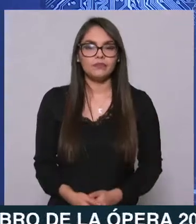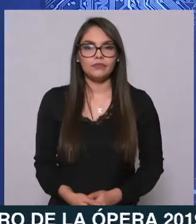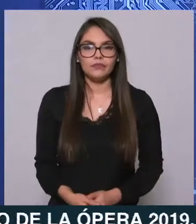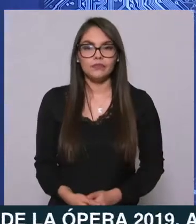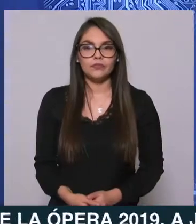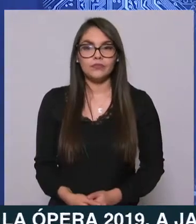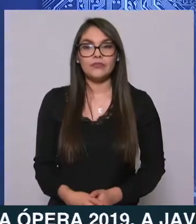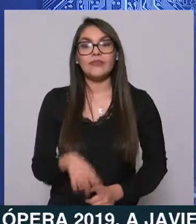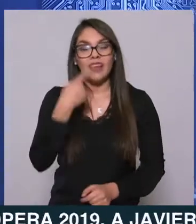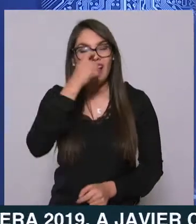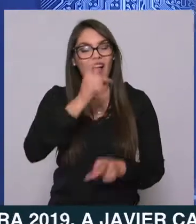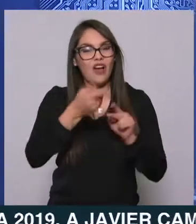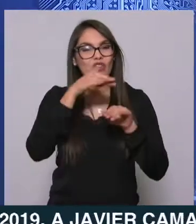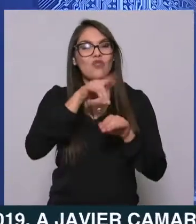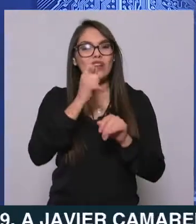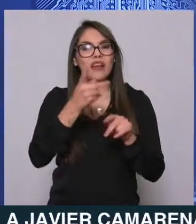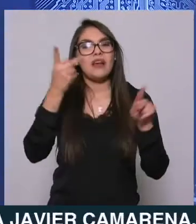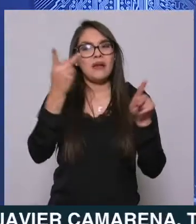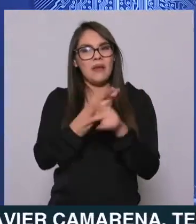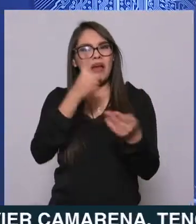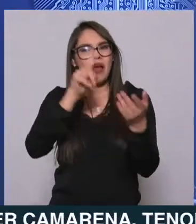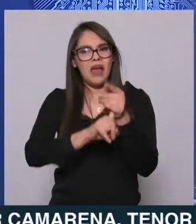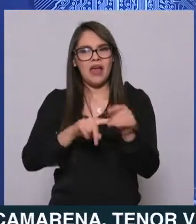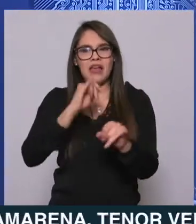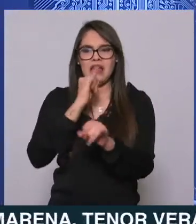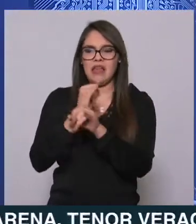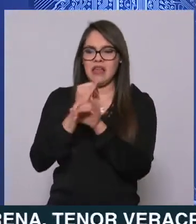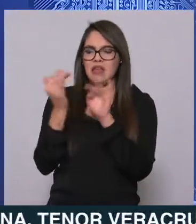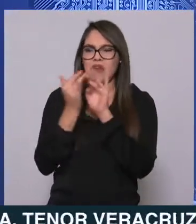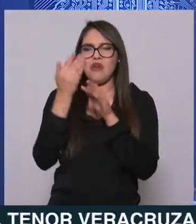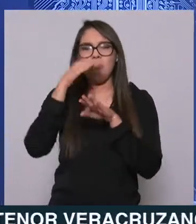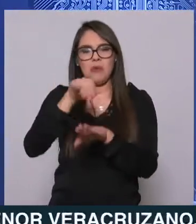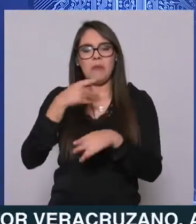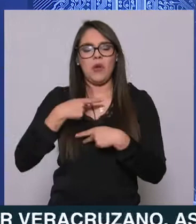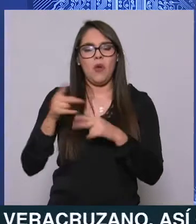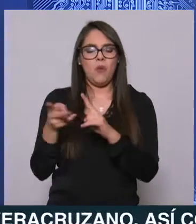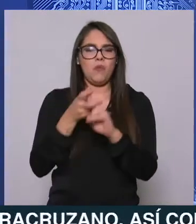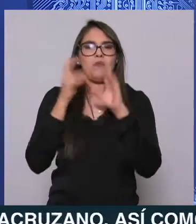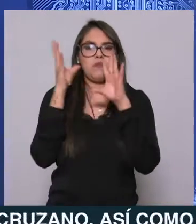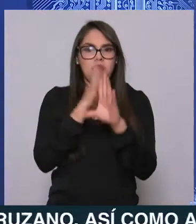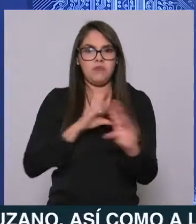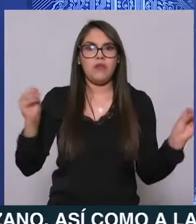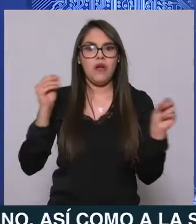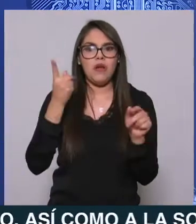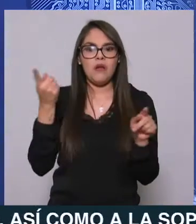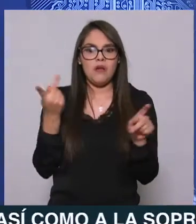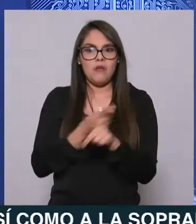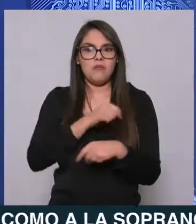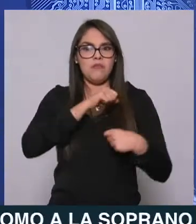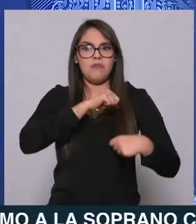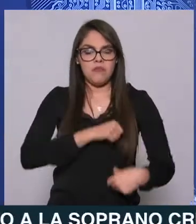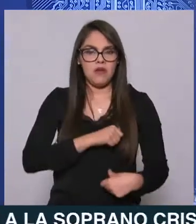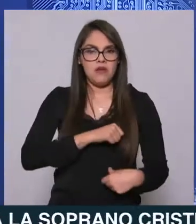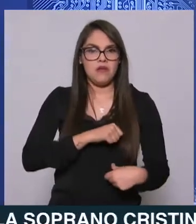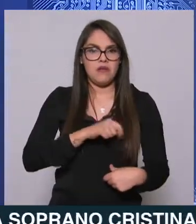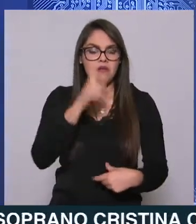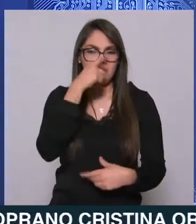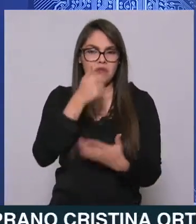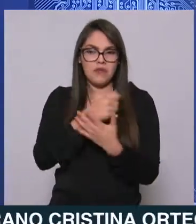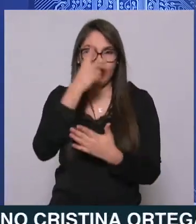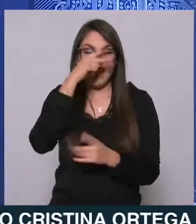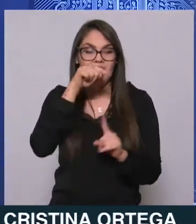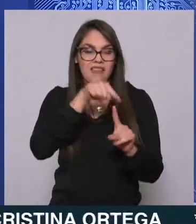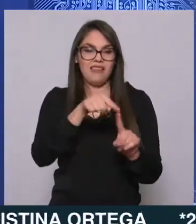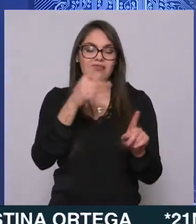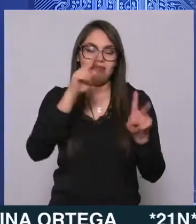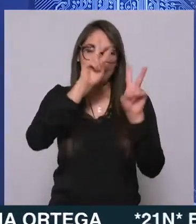Precisamente para conversar sobre el papel de las redes sociales en la desaparición de personas y analizar la actuación de las autoridades capitalinas. En el caso de Karen